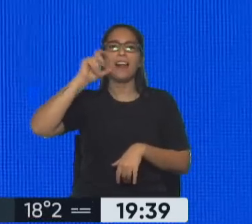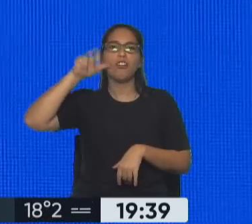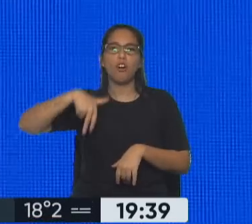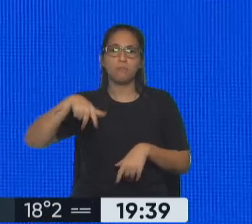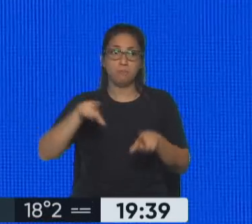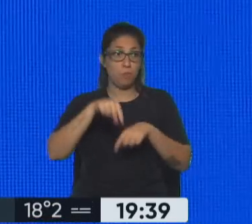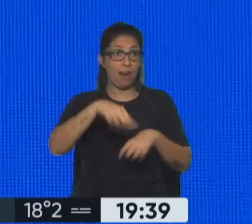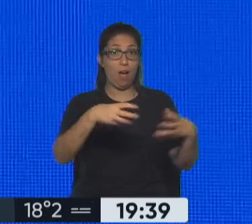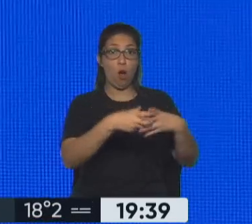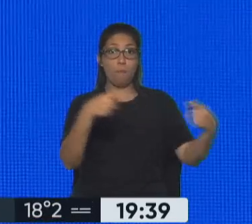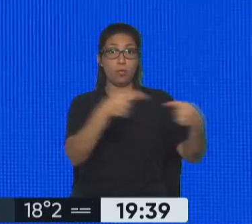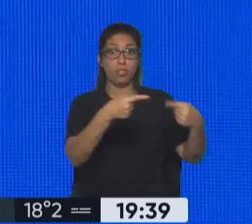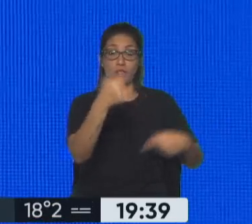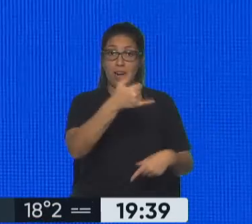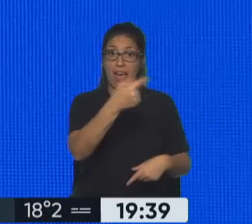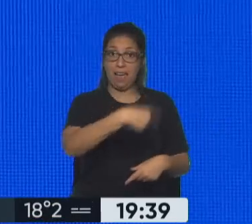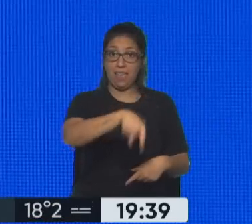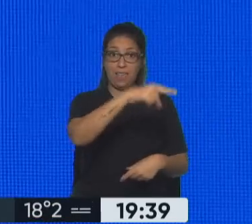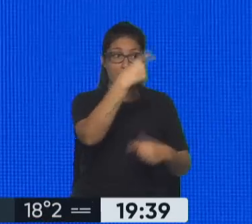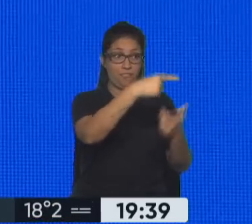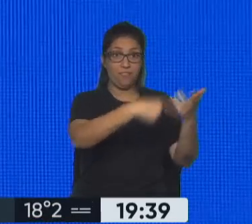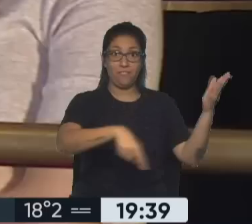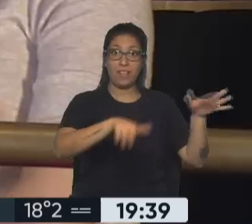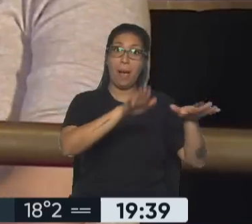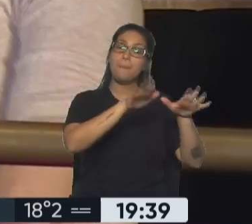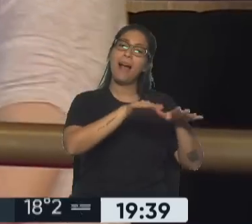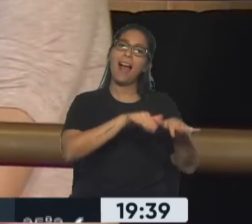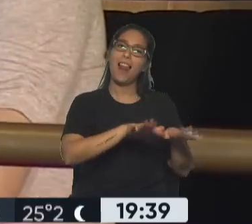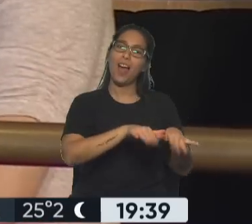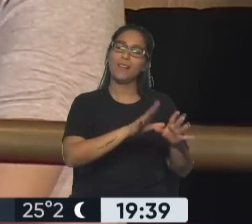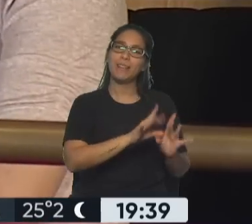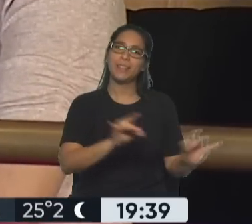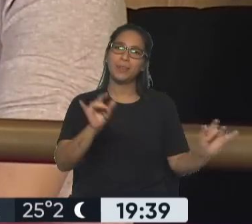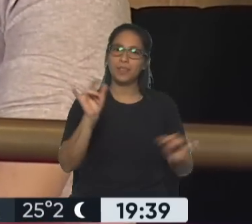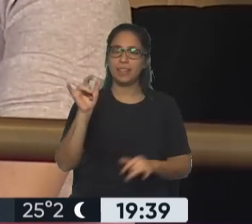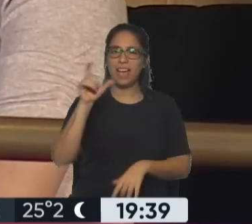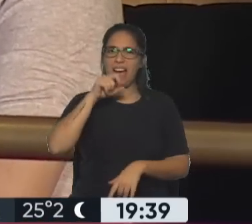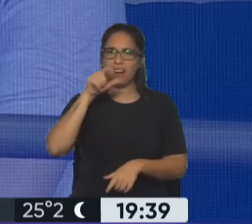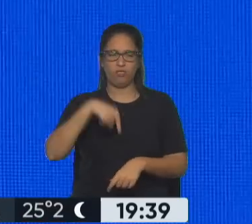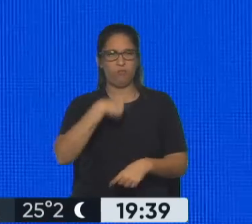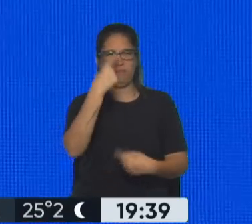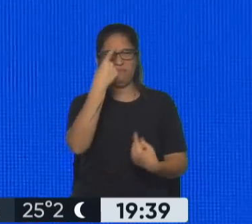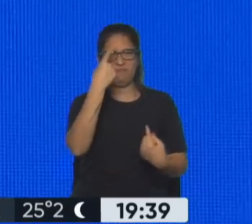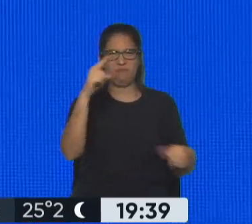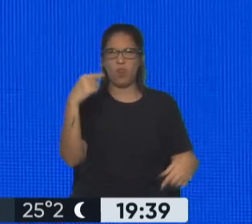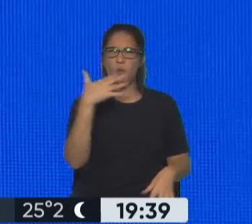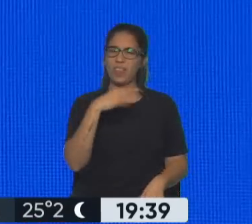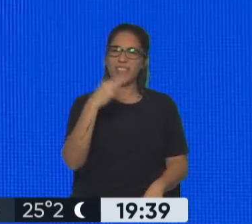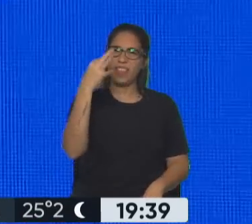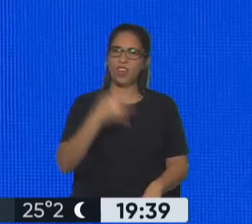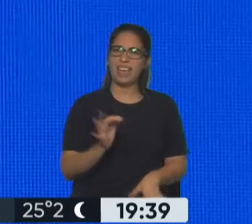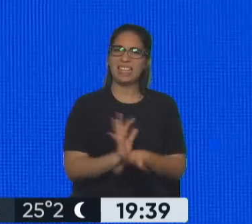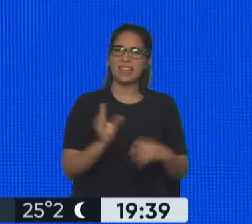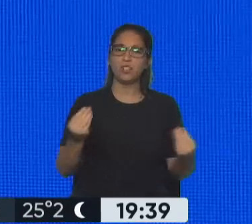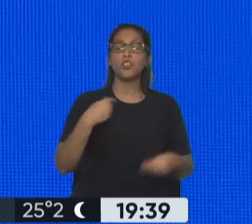en la oposición, estamos llenos, hay halcones y palomas por todas partes. A mí me cuesta entender la lógica de los halcones y las palomas, porque como yo